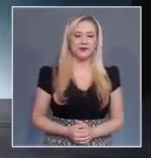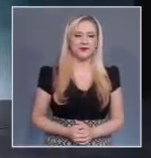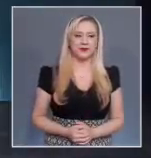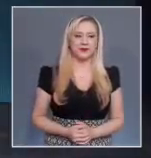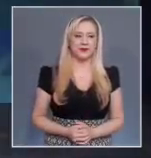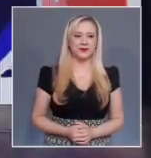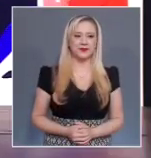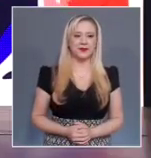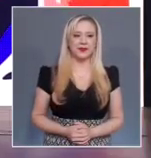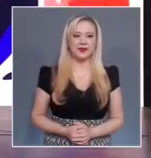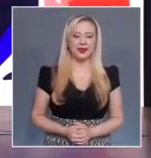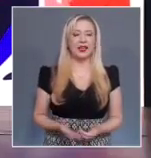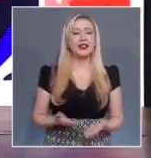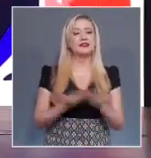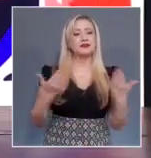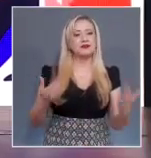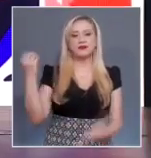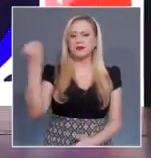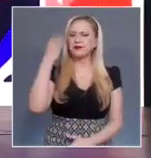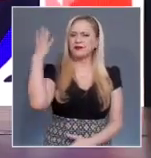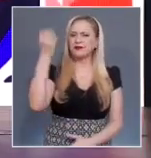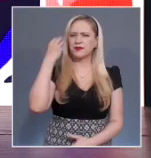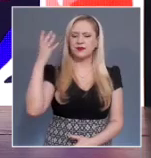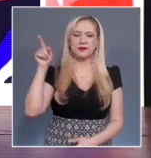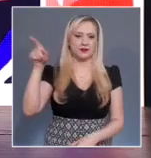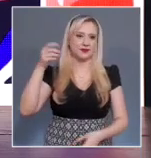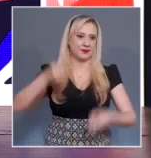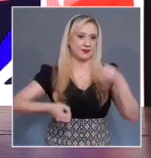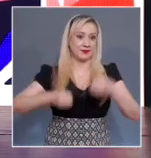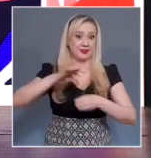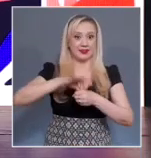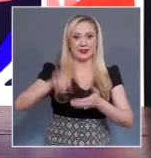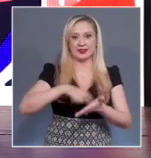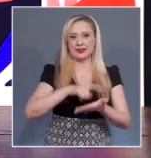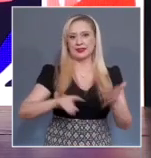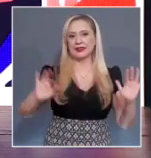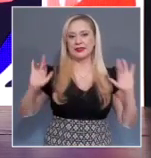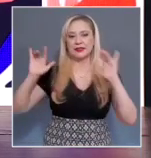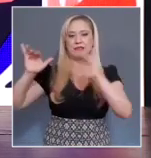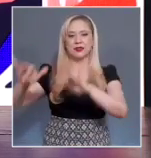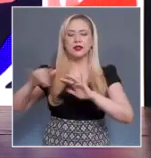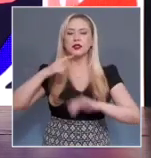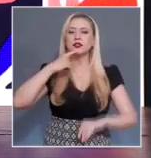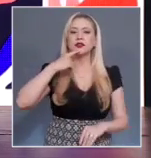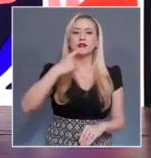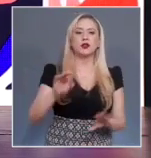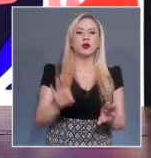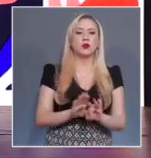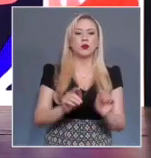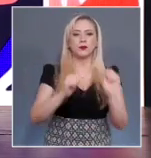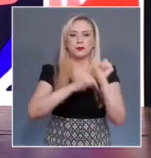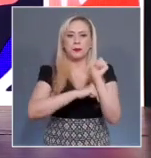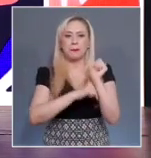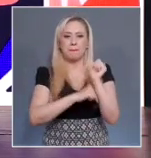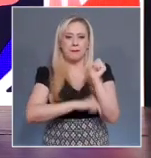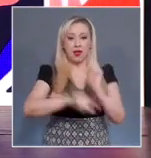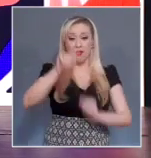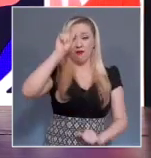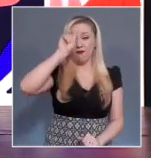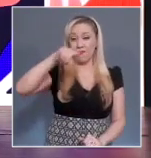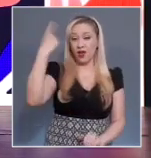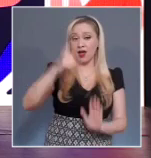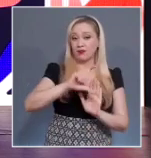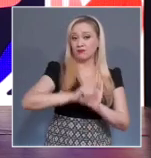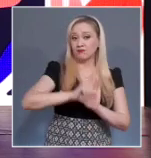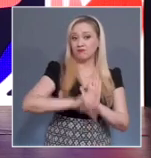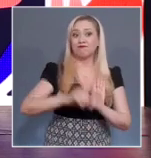Y durante un foro organizado por el Tribunal Electoral, se advirtió que el anonimato que brindan las redes sociales ha servido para impulsar ataques